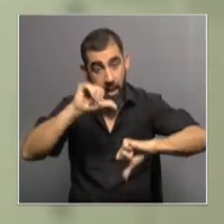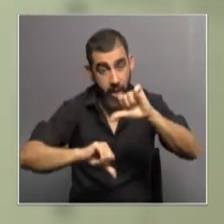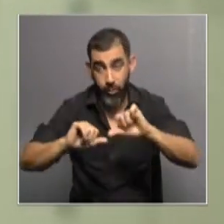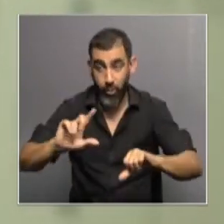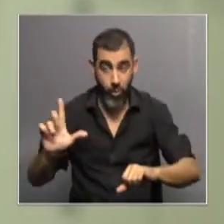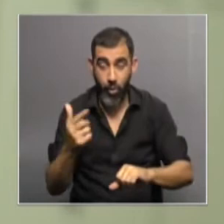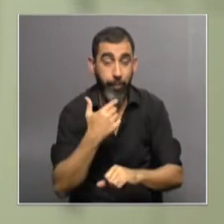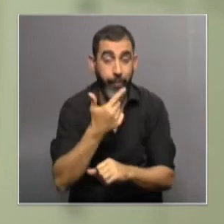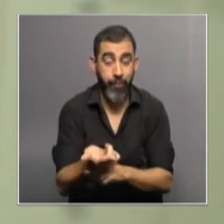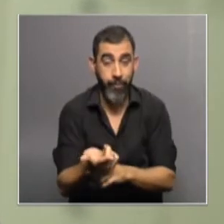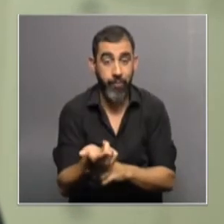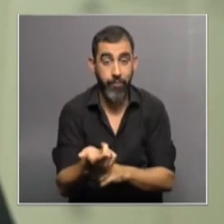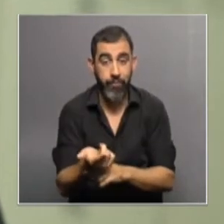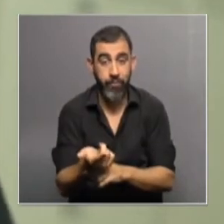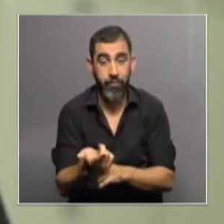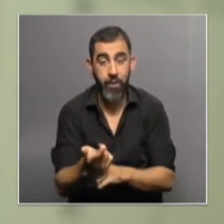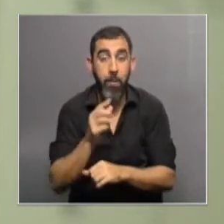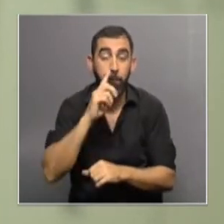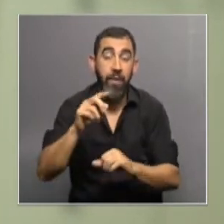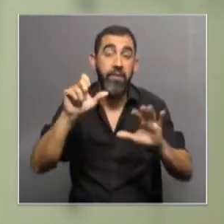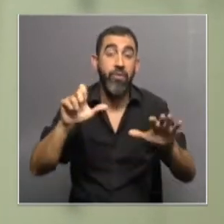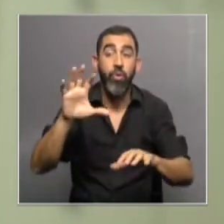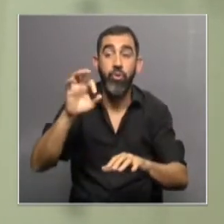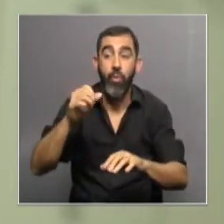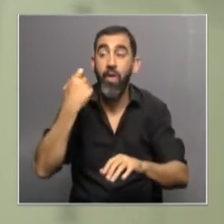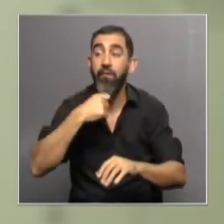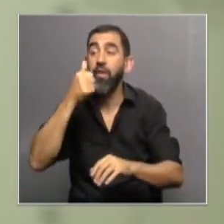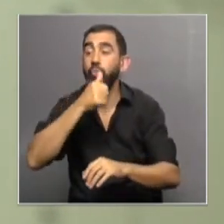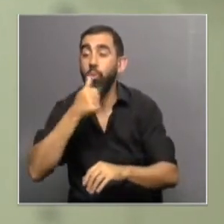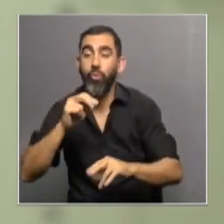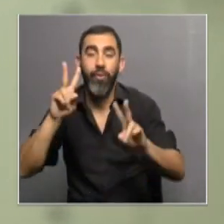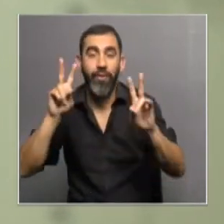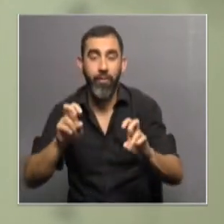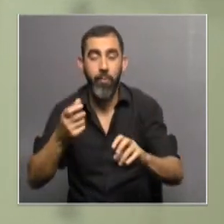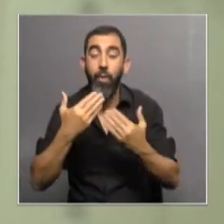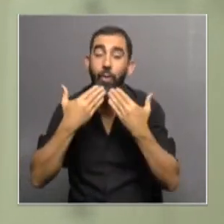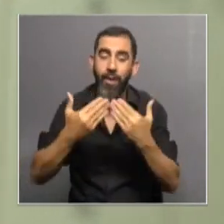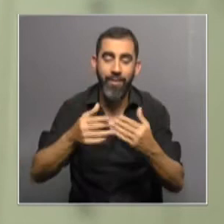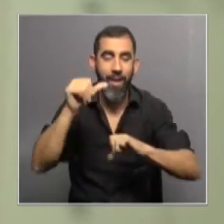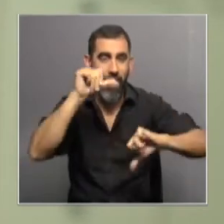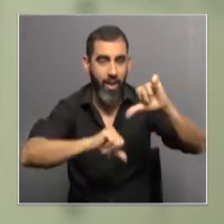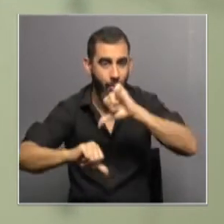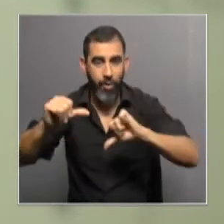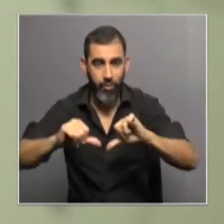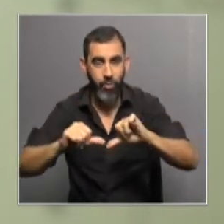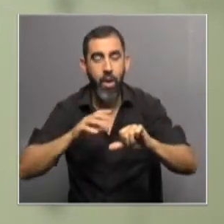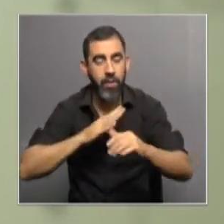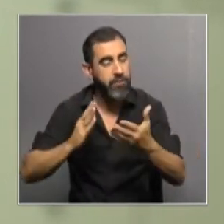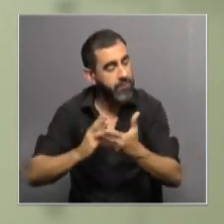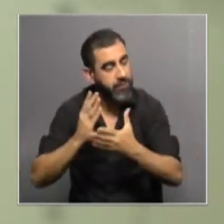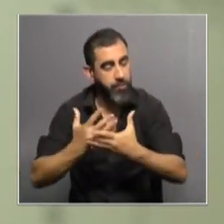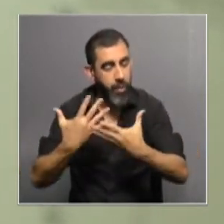existiese estaríamos con 1.650 casos sin resolver pero gracias a la existencia de este todo el tiempo estamos